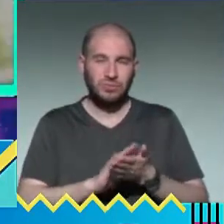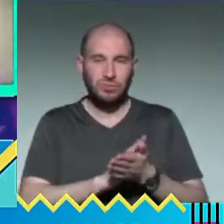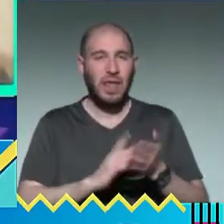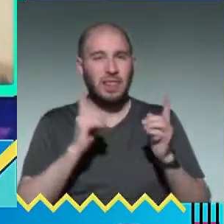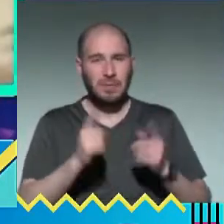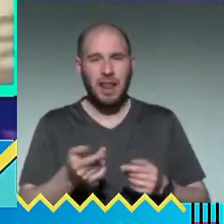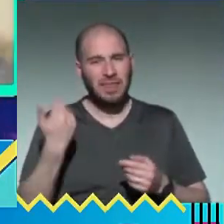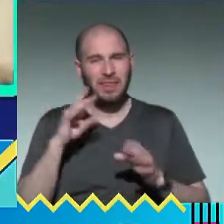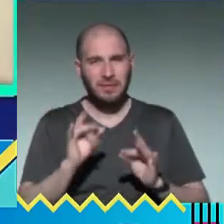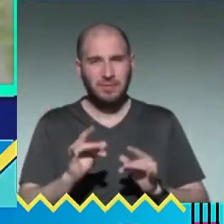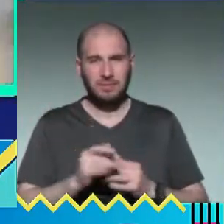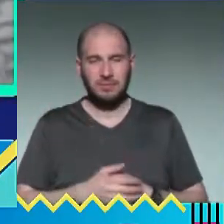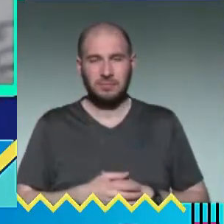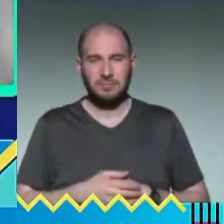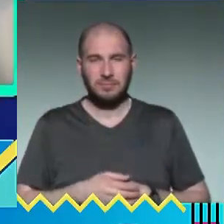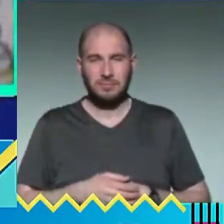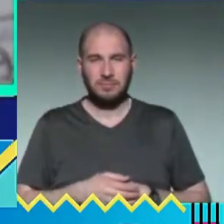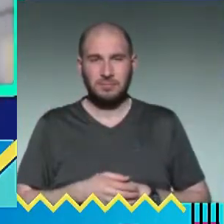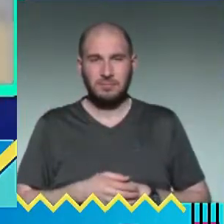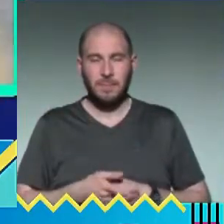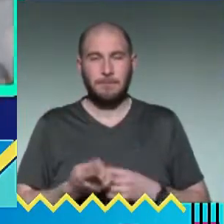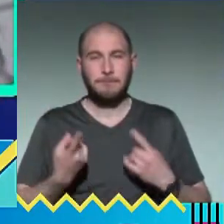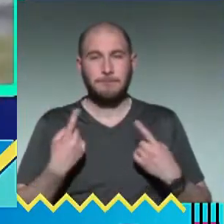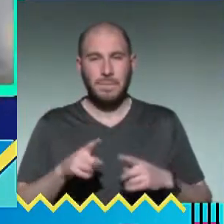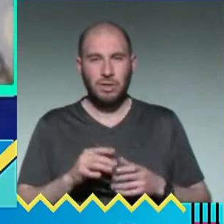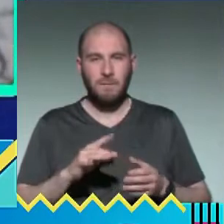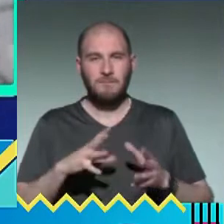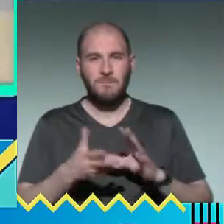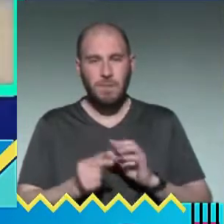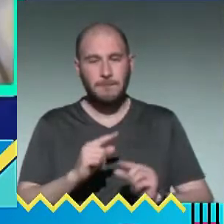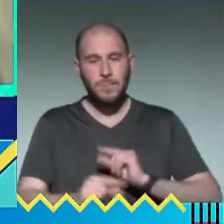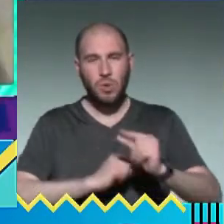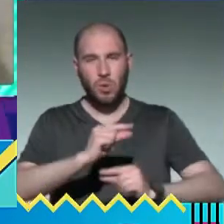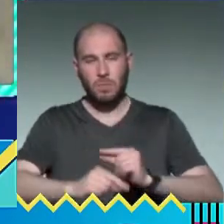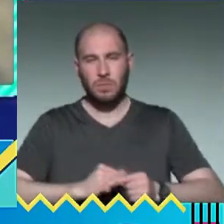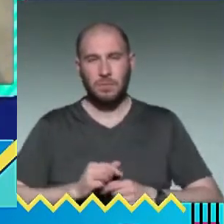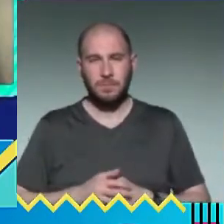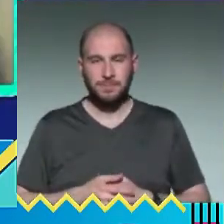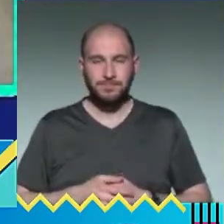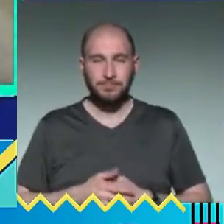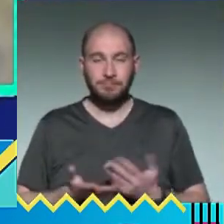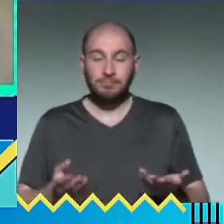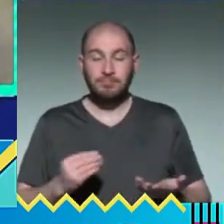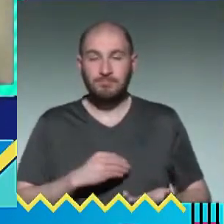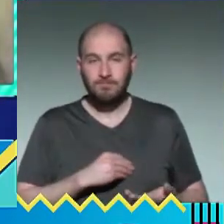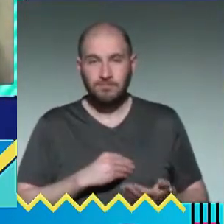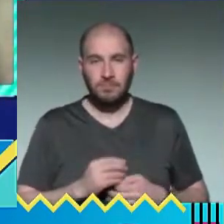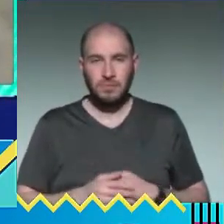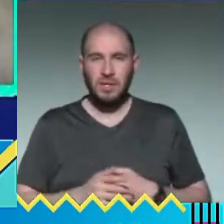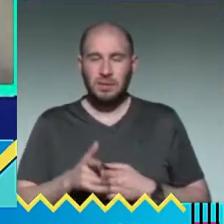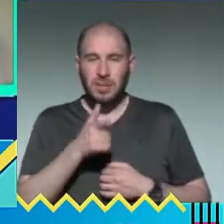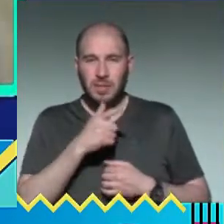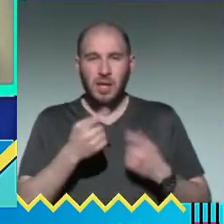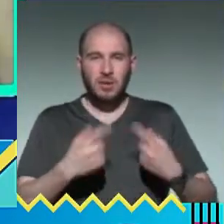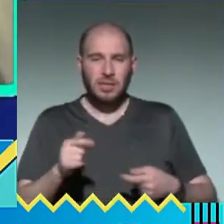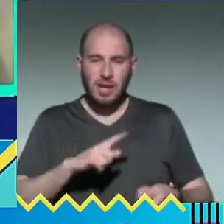también era complicada, digamos, pero de una manera gradual. Bueno, lamentablemente, digamos, me parece que las